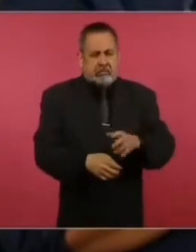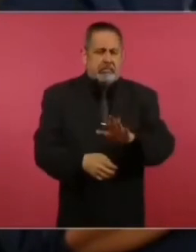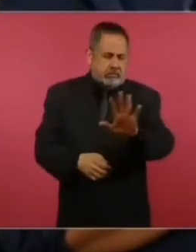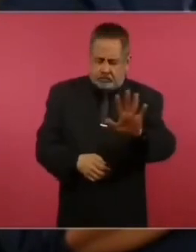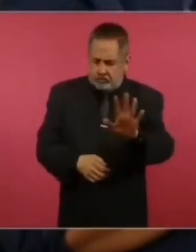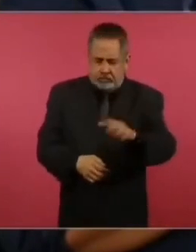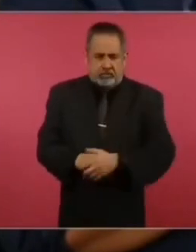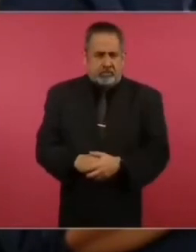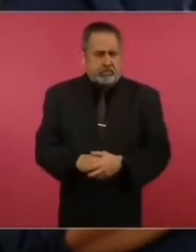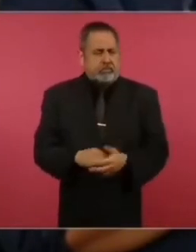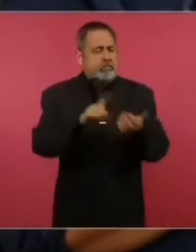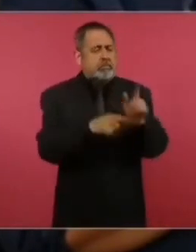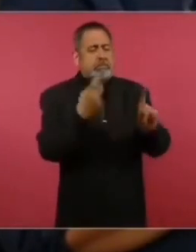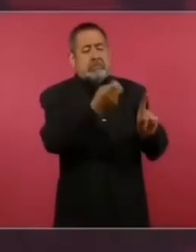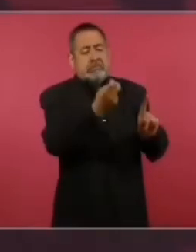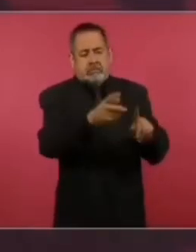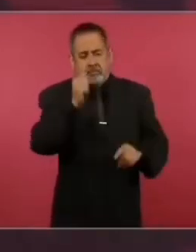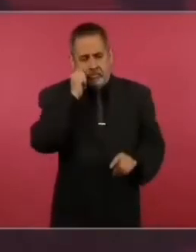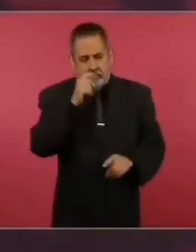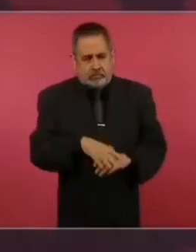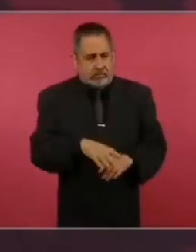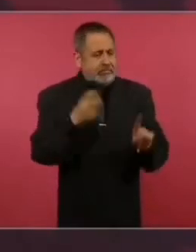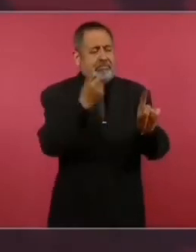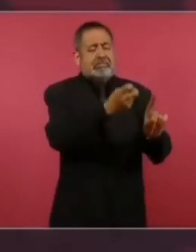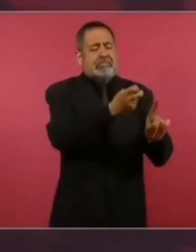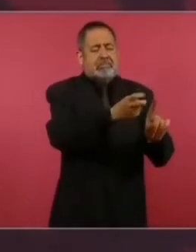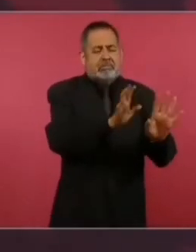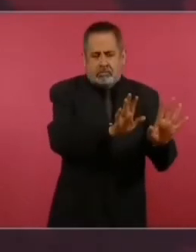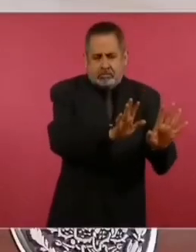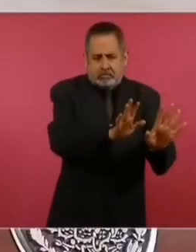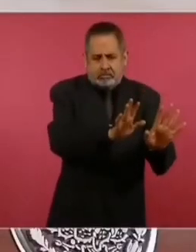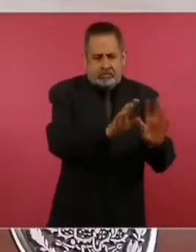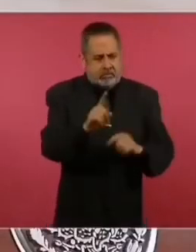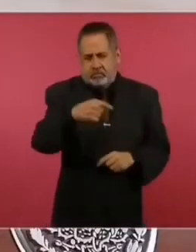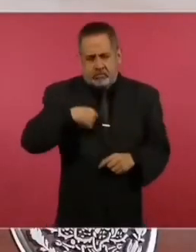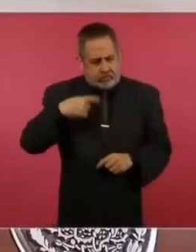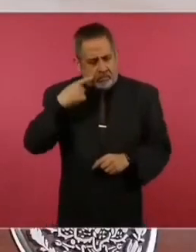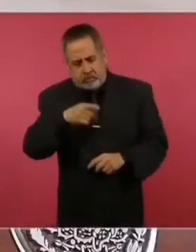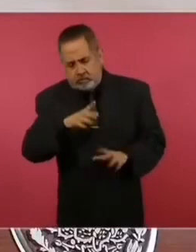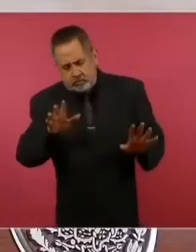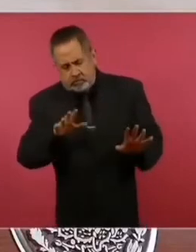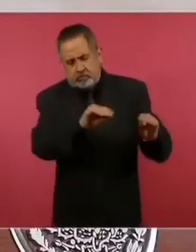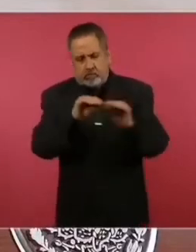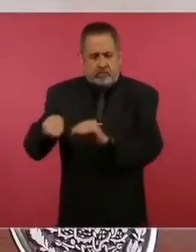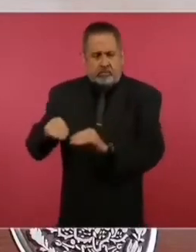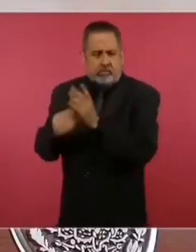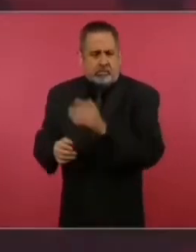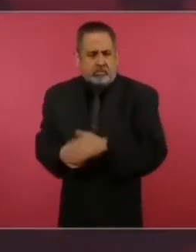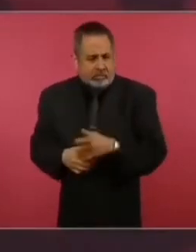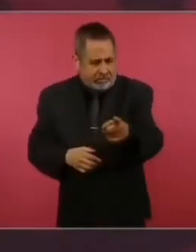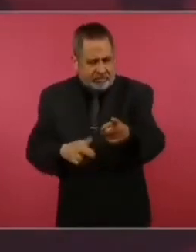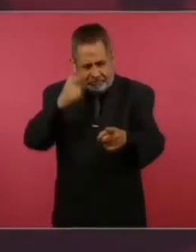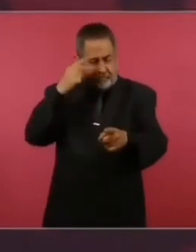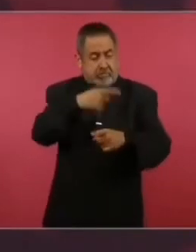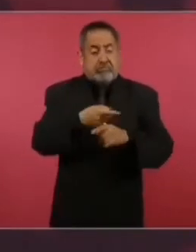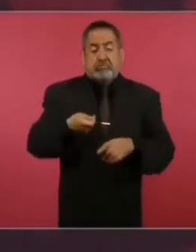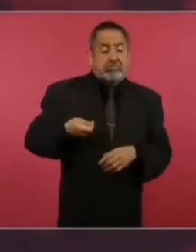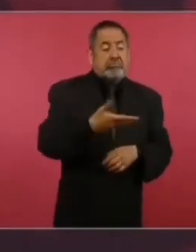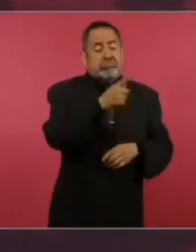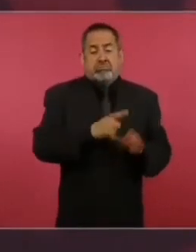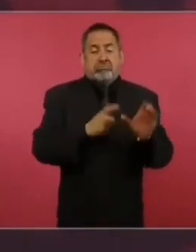que perseguidos hay detrás de este personaje han sido señalados de una u otra forma. ¿Qué no eran acusados de